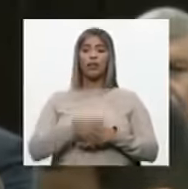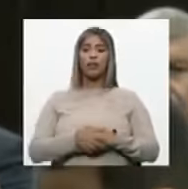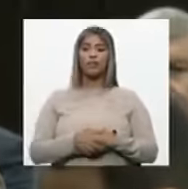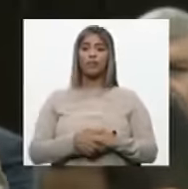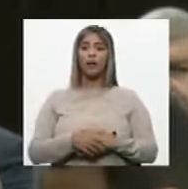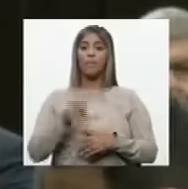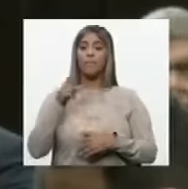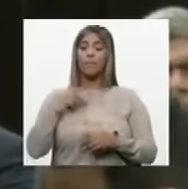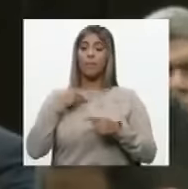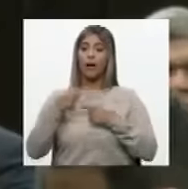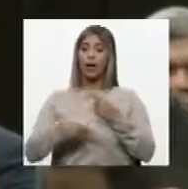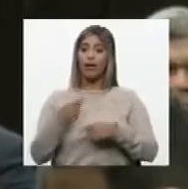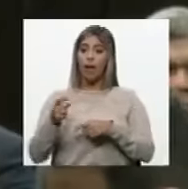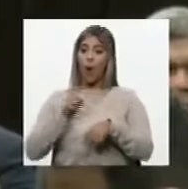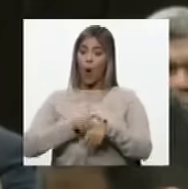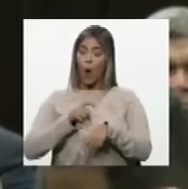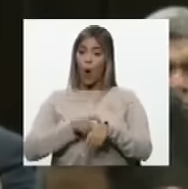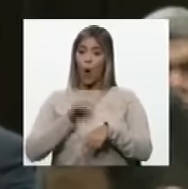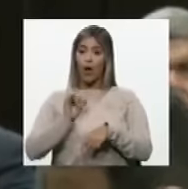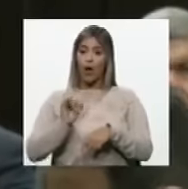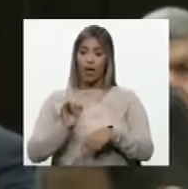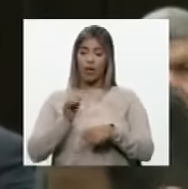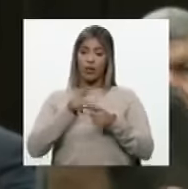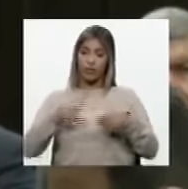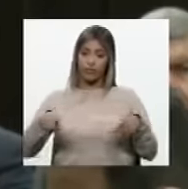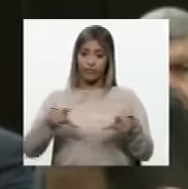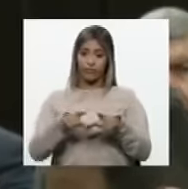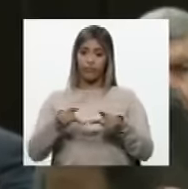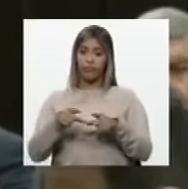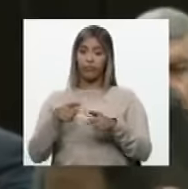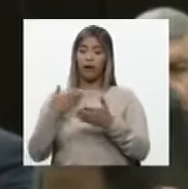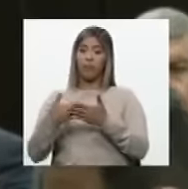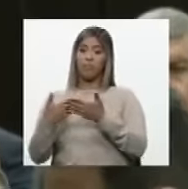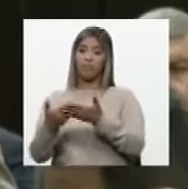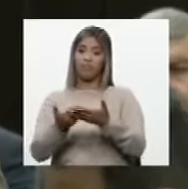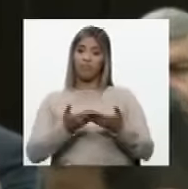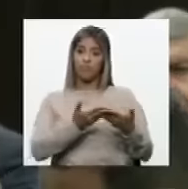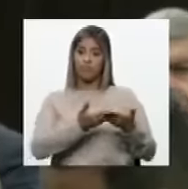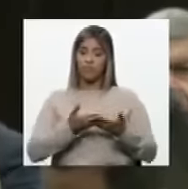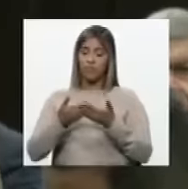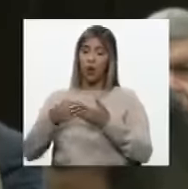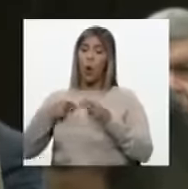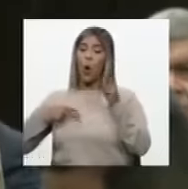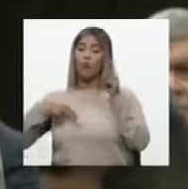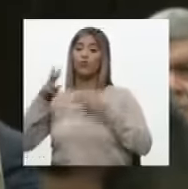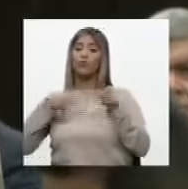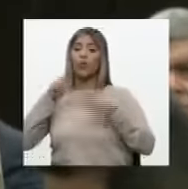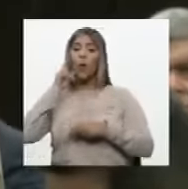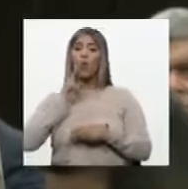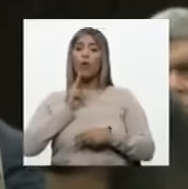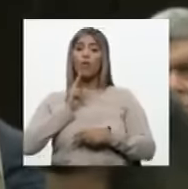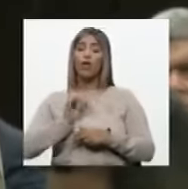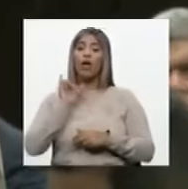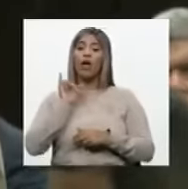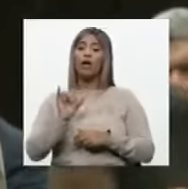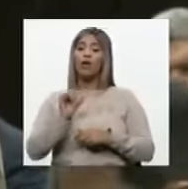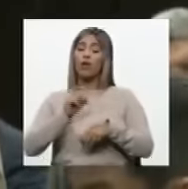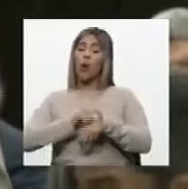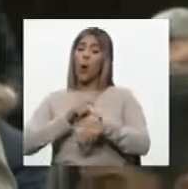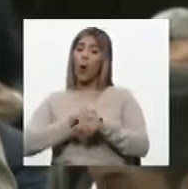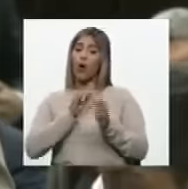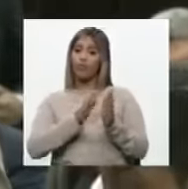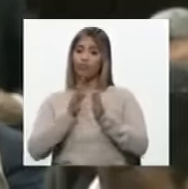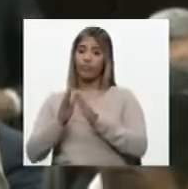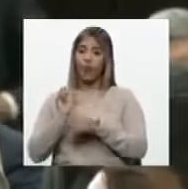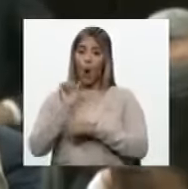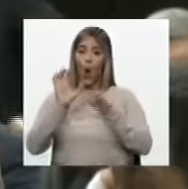el día de mañana el horario y el lugar de recepción de postulaciones va a ser el Museo Bolivariano y el horario comprendido desde